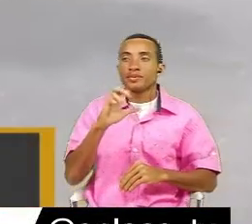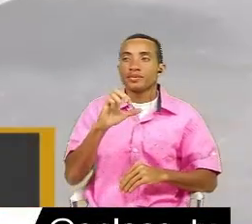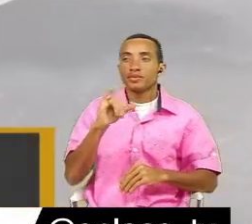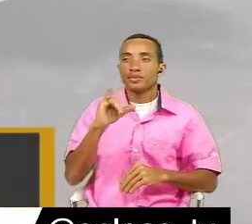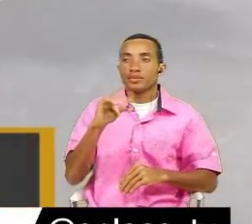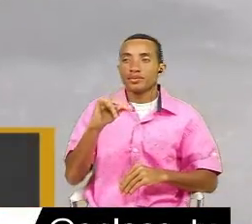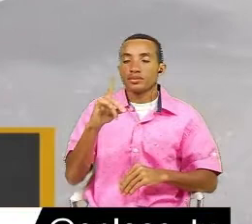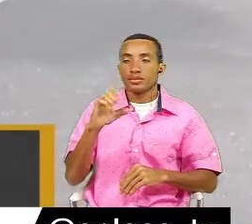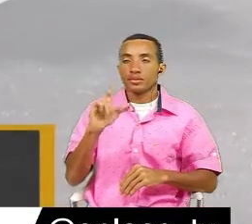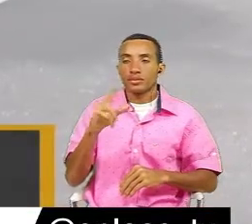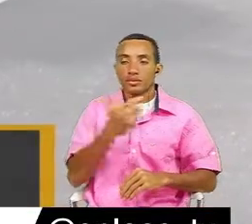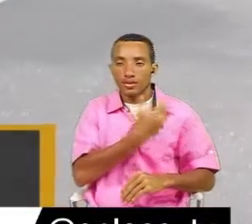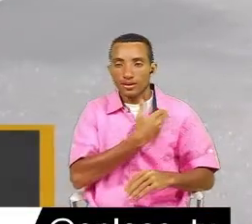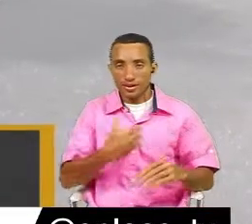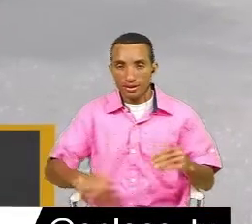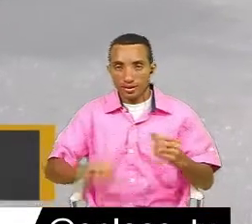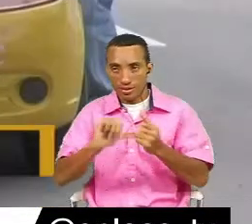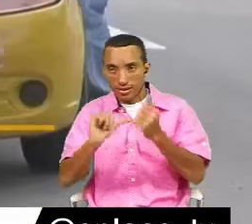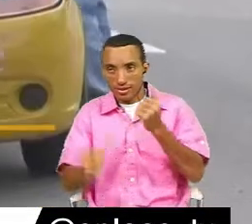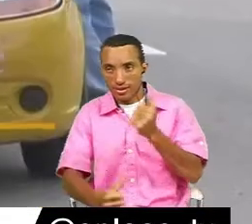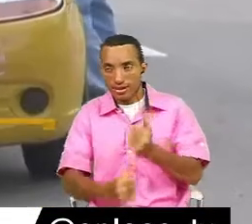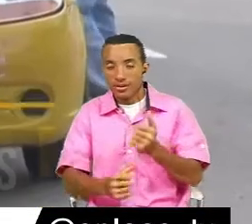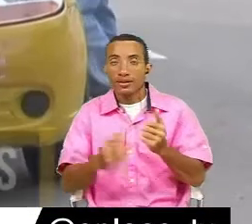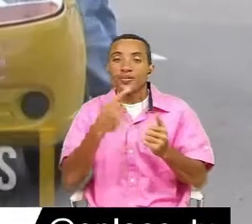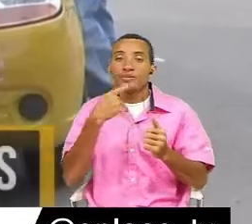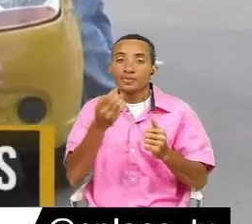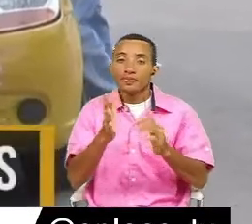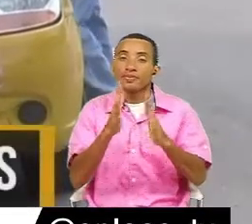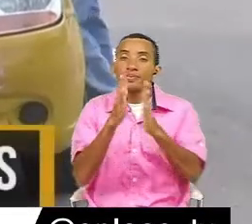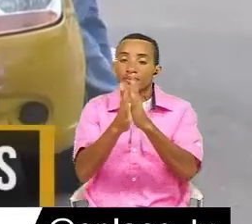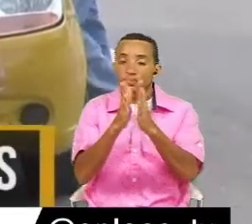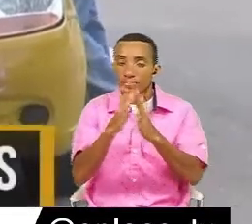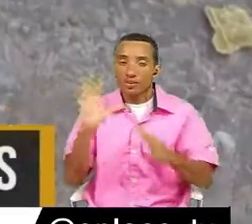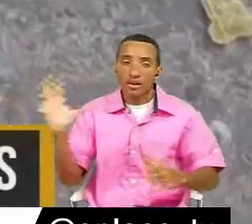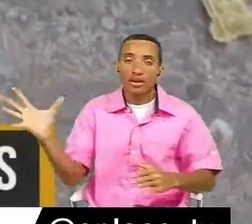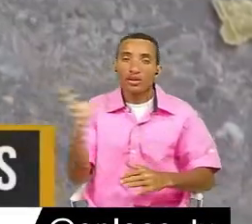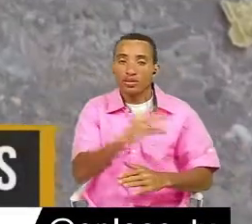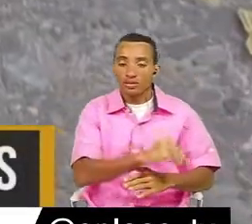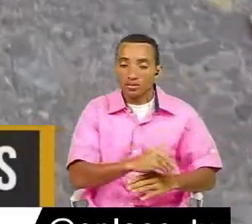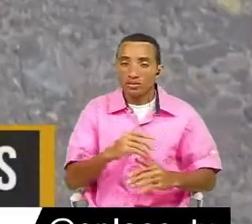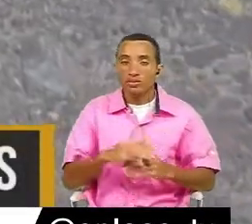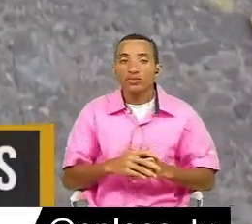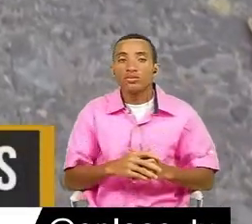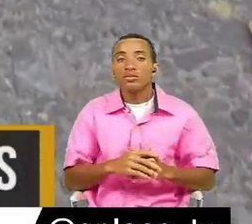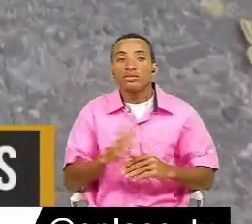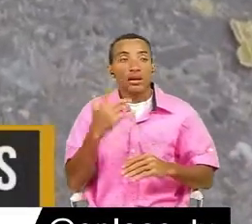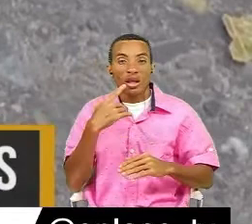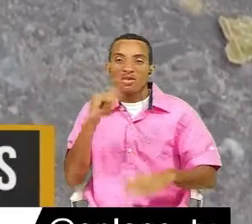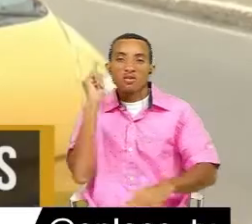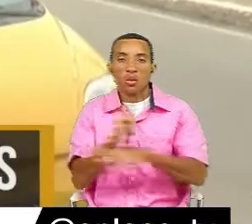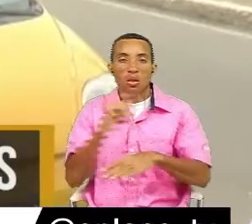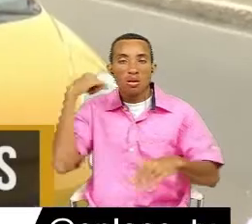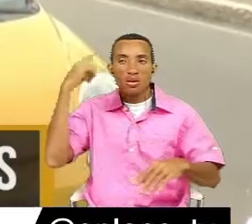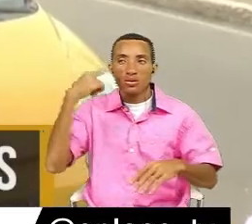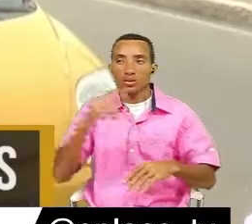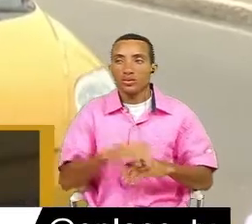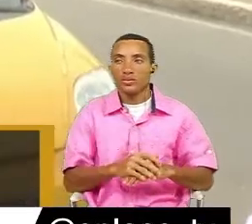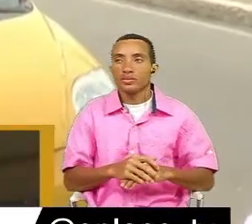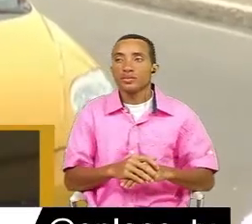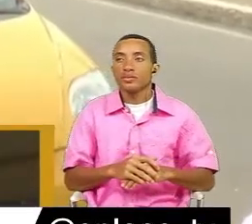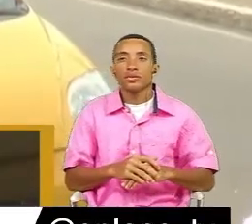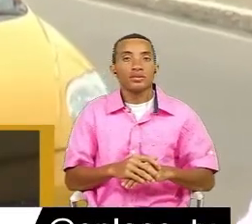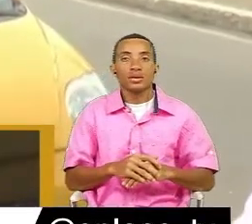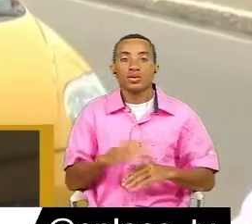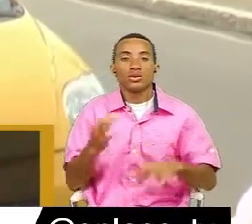de la Asociación de Taxistas y Propietarios, hace un llamado a la cordura y a no hacer señalamientos sin justificación. No podemos hacer juicios a la